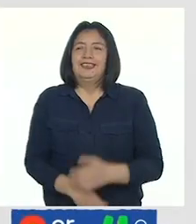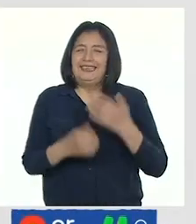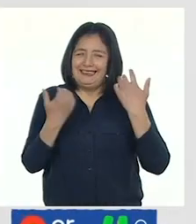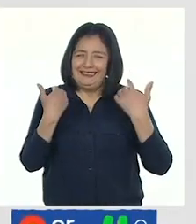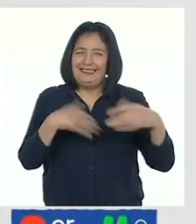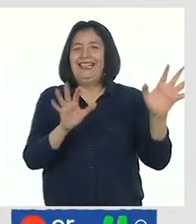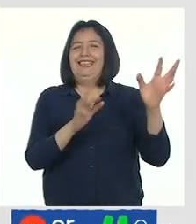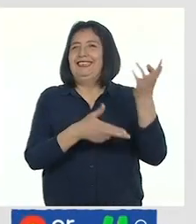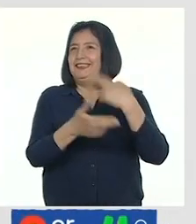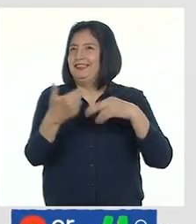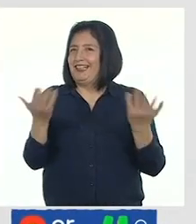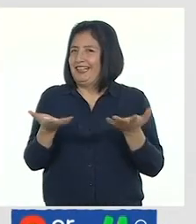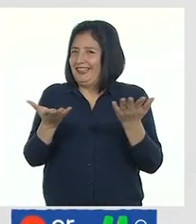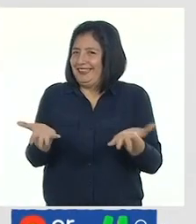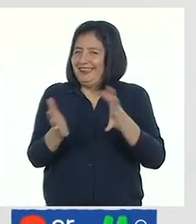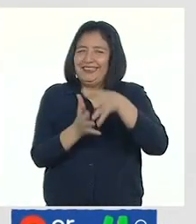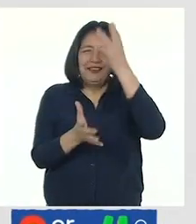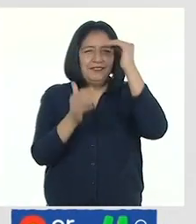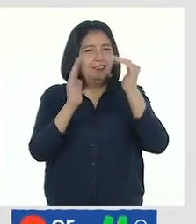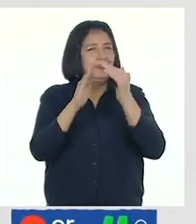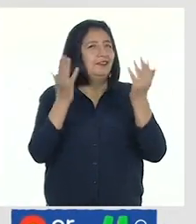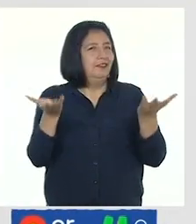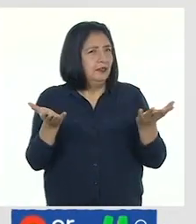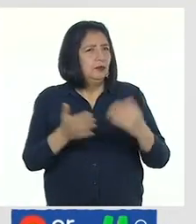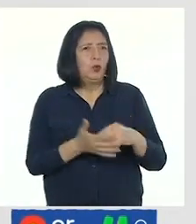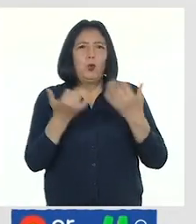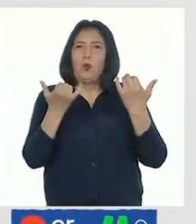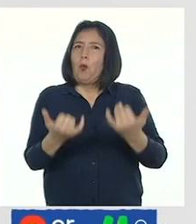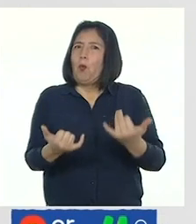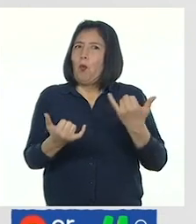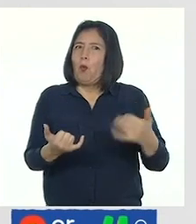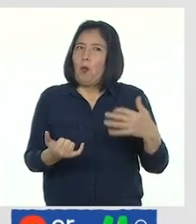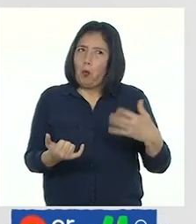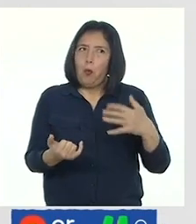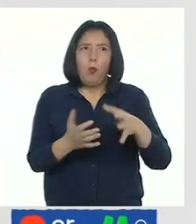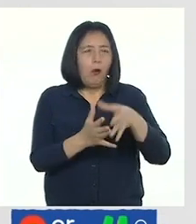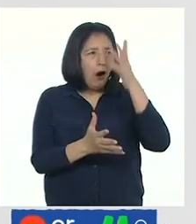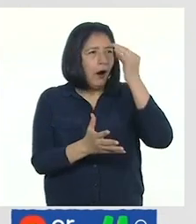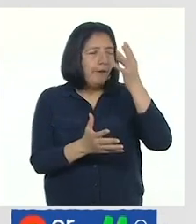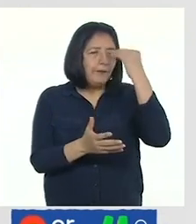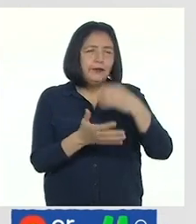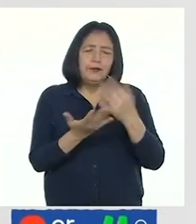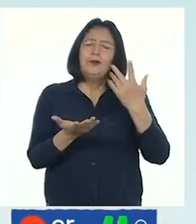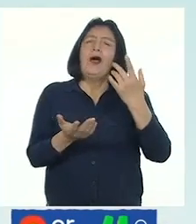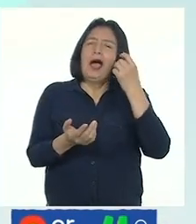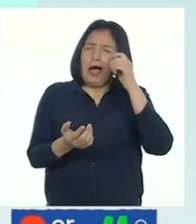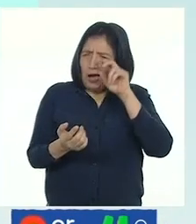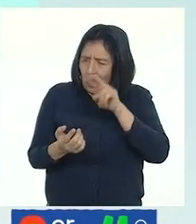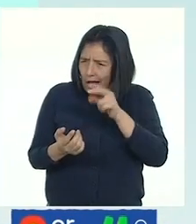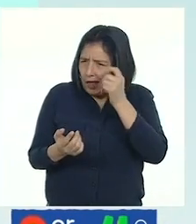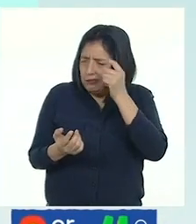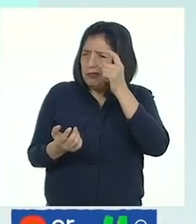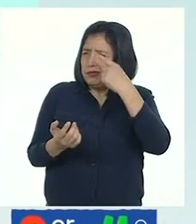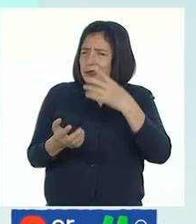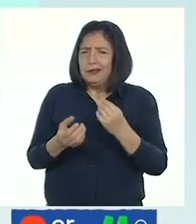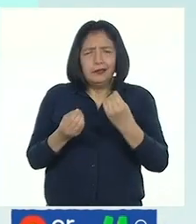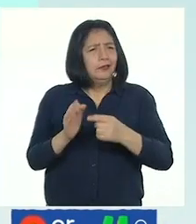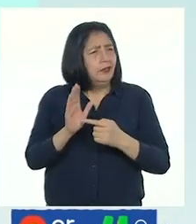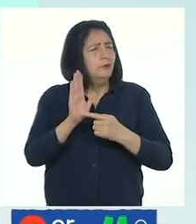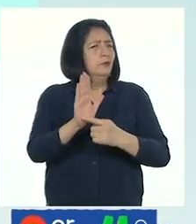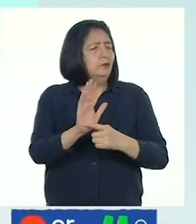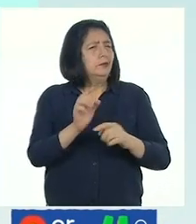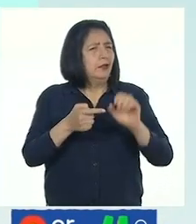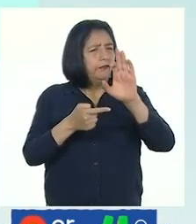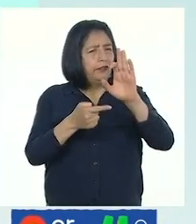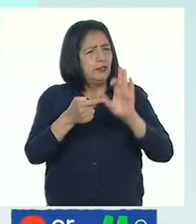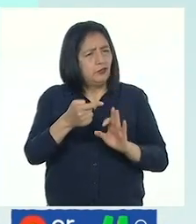Ya estamos de vuelta aquí en Aprendo en Casa. El día de hoy estamos aprendiendo a interpretar y representar fracciones